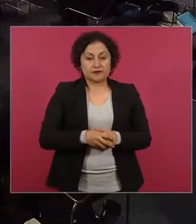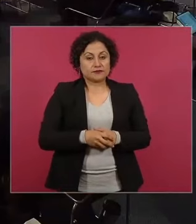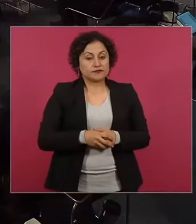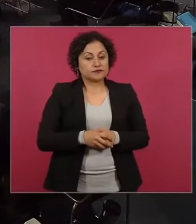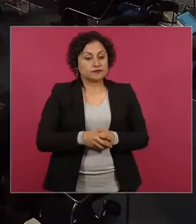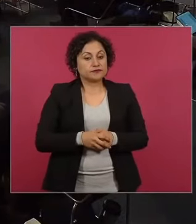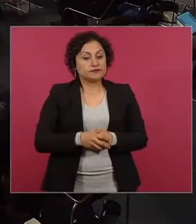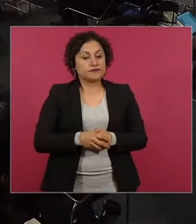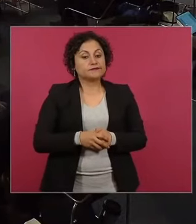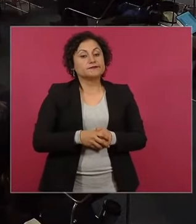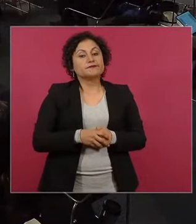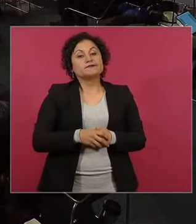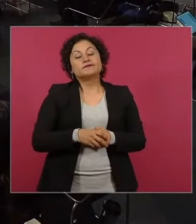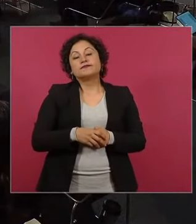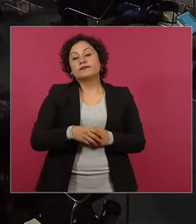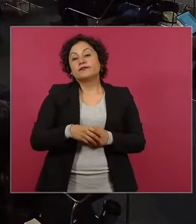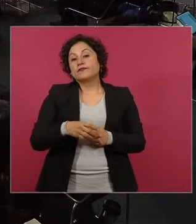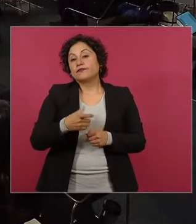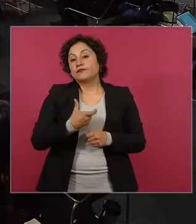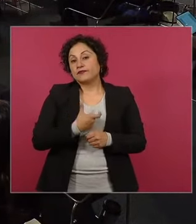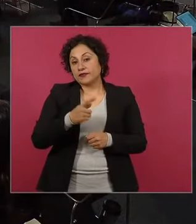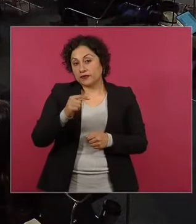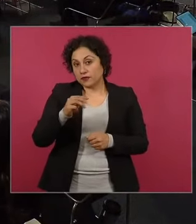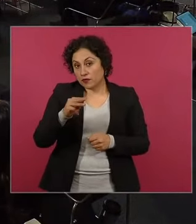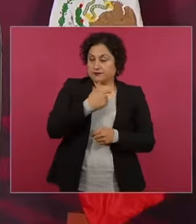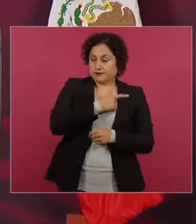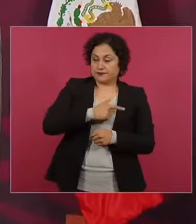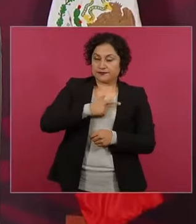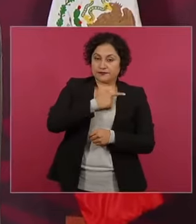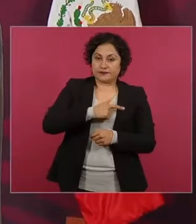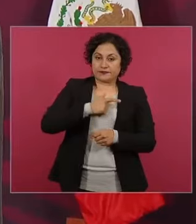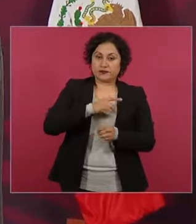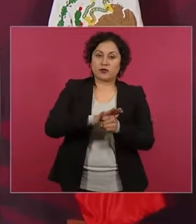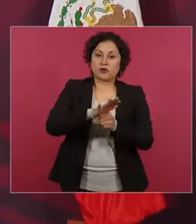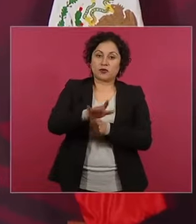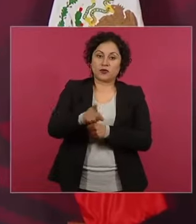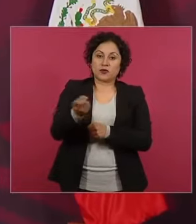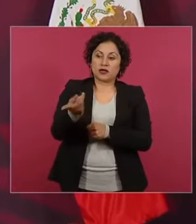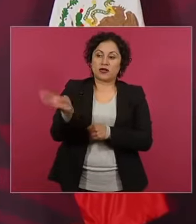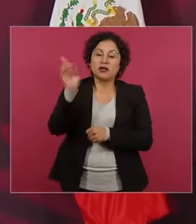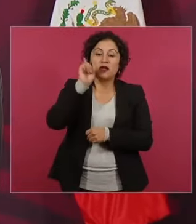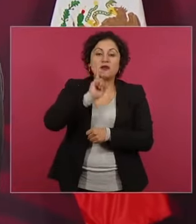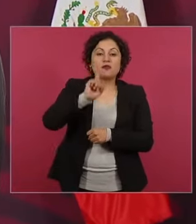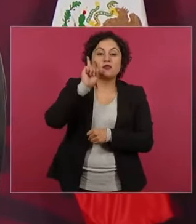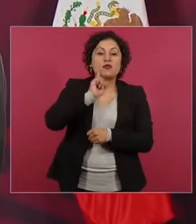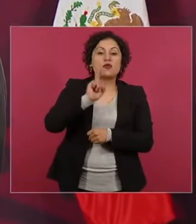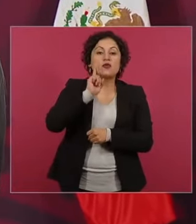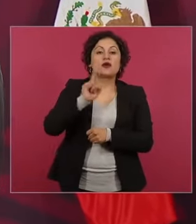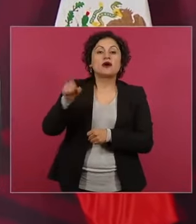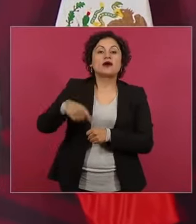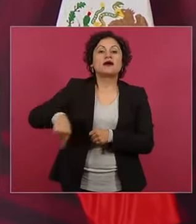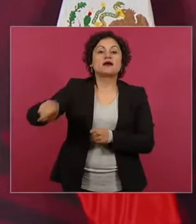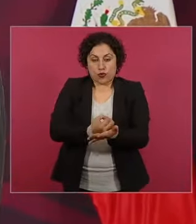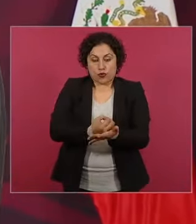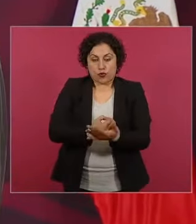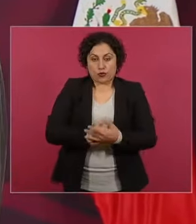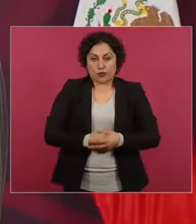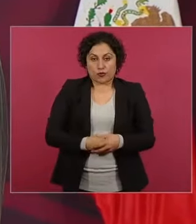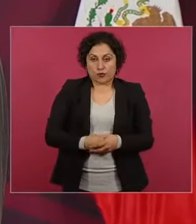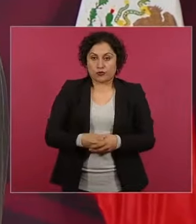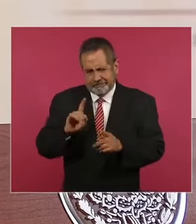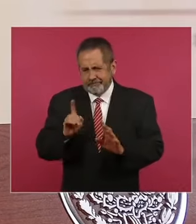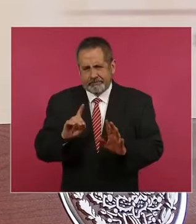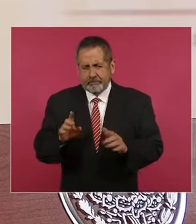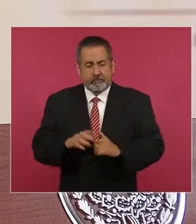le gustó más, presidente? Pues a mí el que me gustó fue el de las mujeres que ganaron medalla de oro en